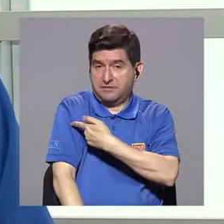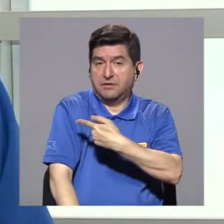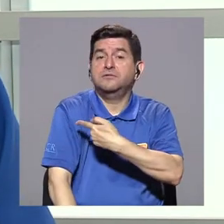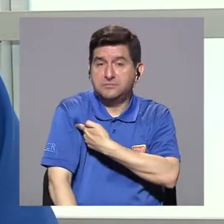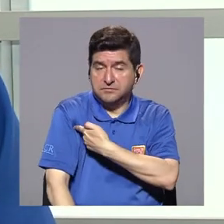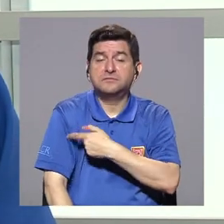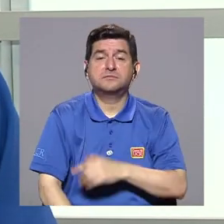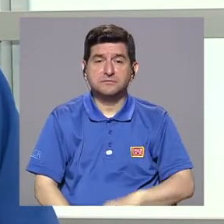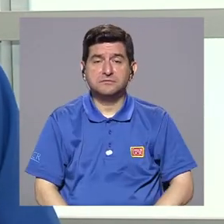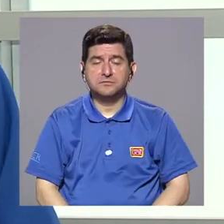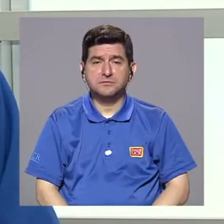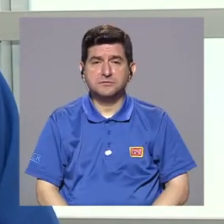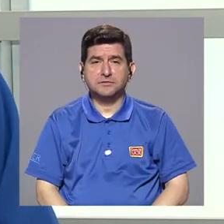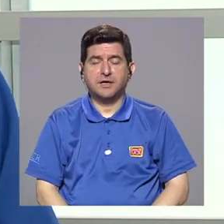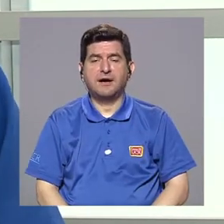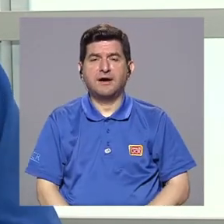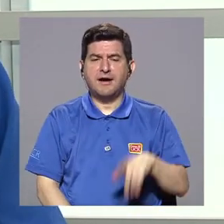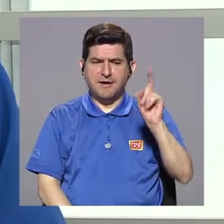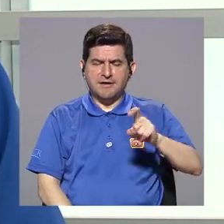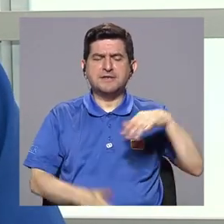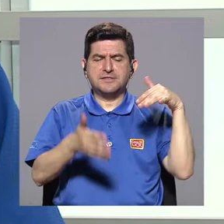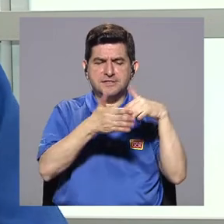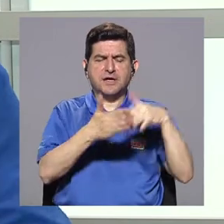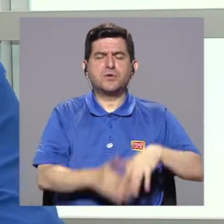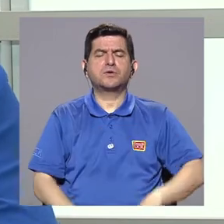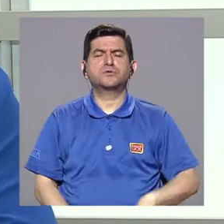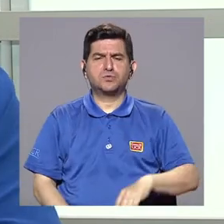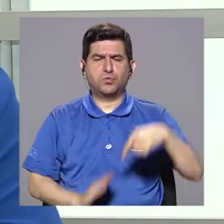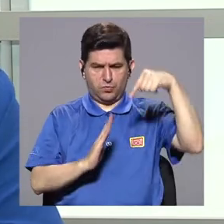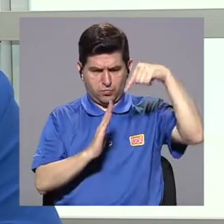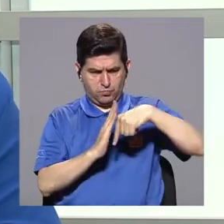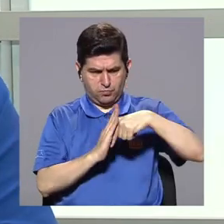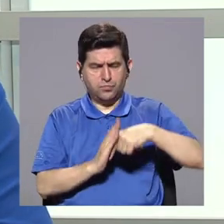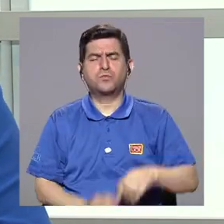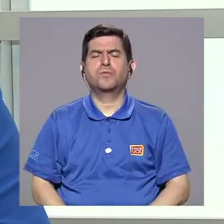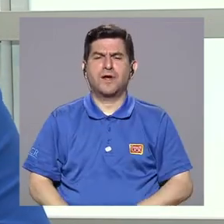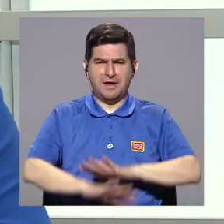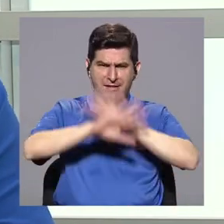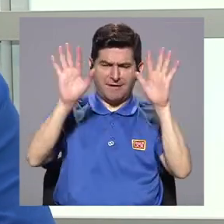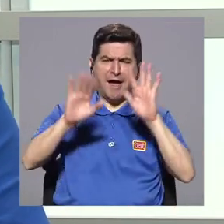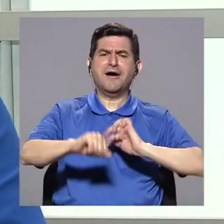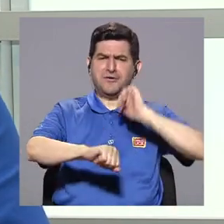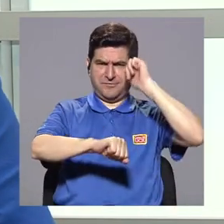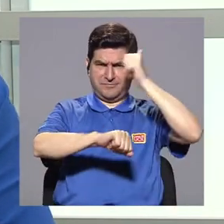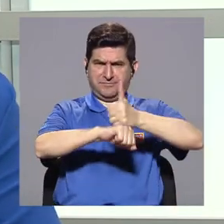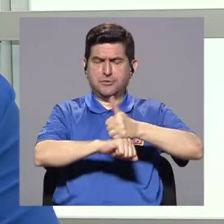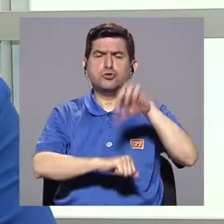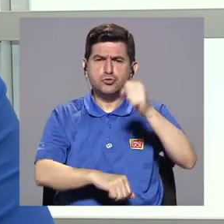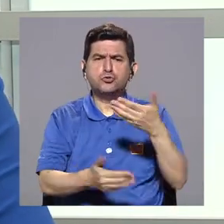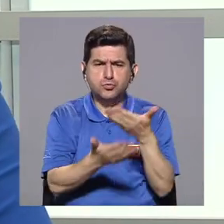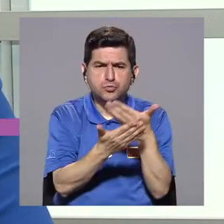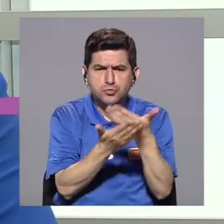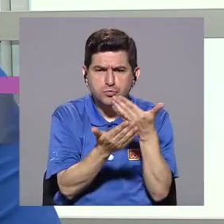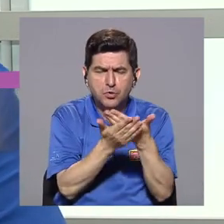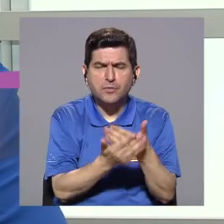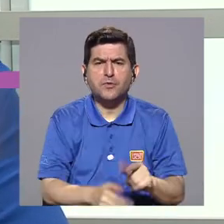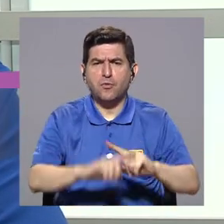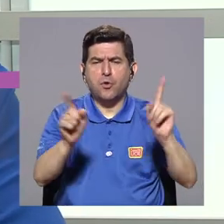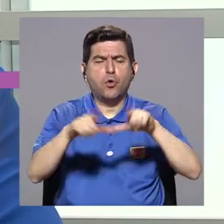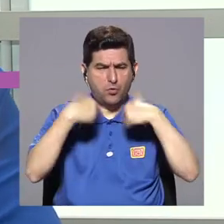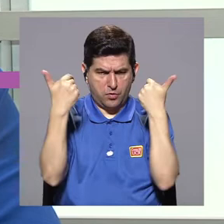vacunas. Entonces, sí se tiene que contar con estudios serios, con estudios claros y definidos que digan, bueno, sí se